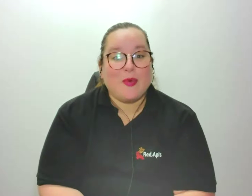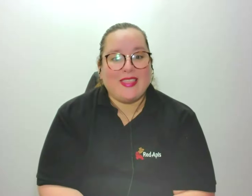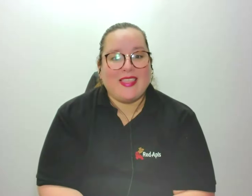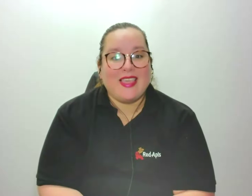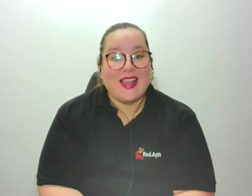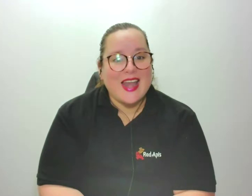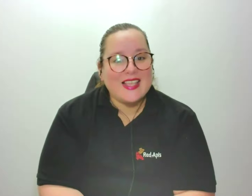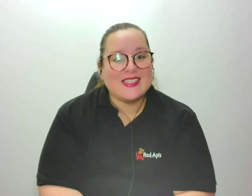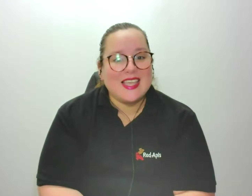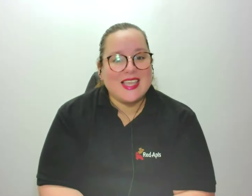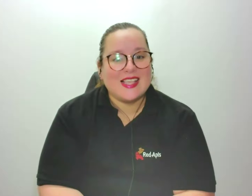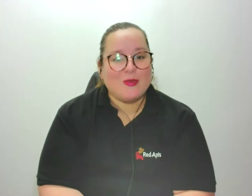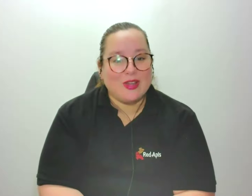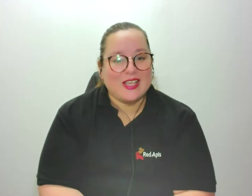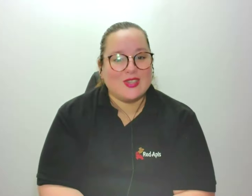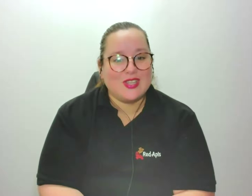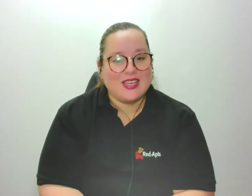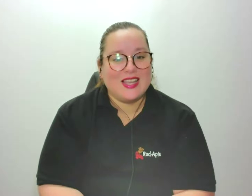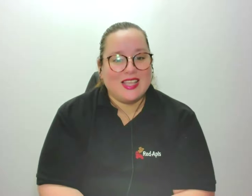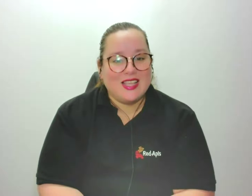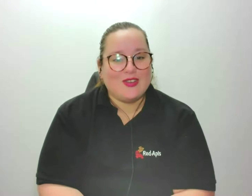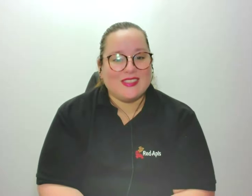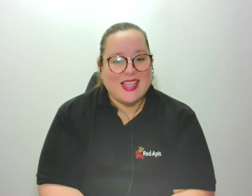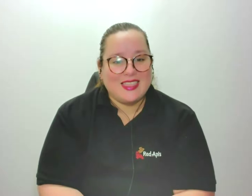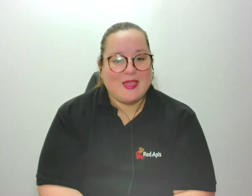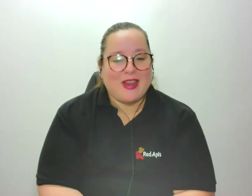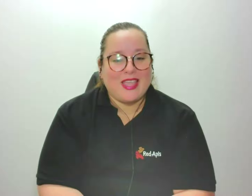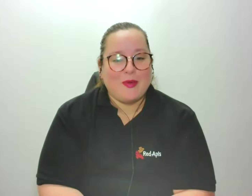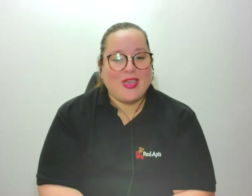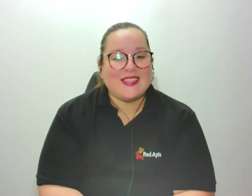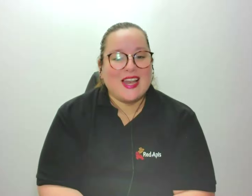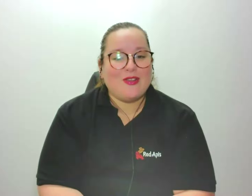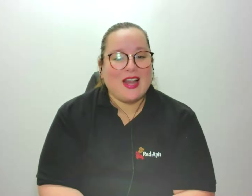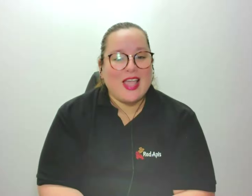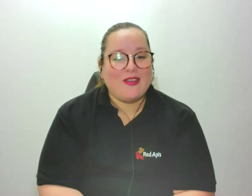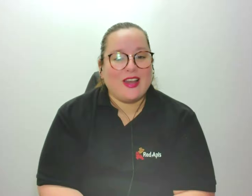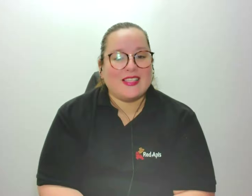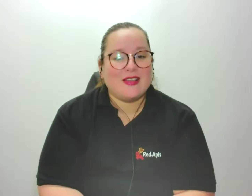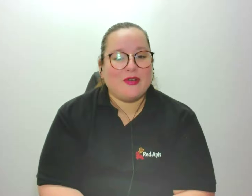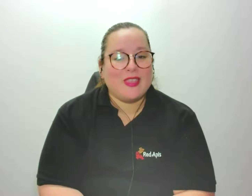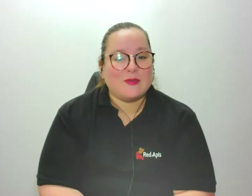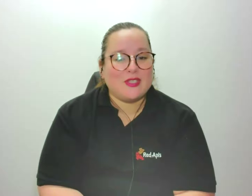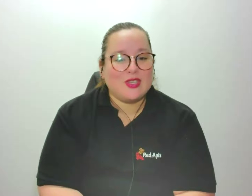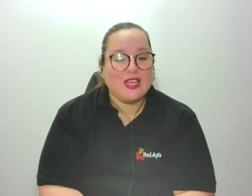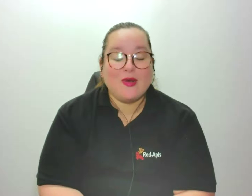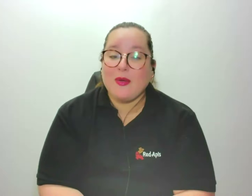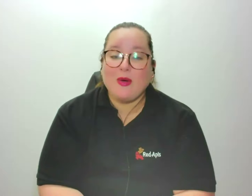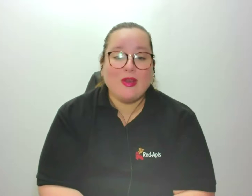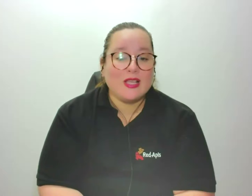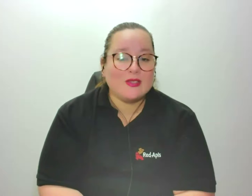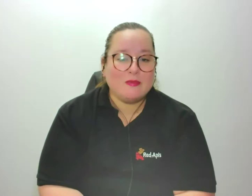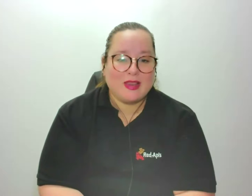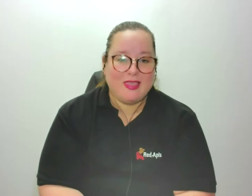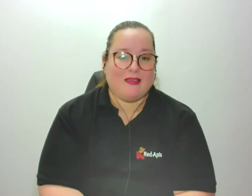sus respuestas, de generar esa comunicación constante para que pueda ser algo claro en esa forma de expresión y no haya